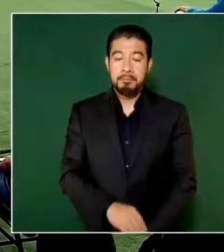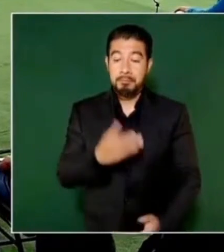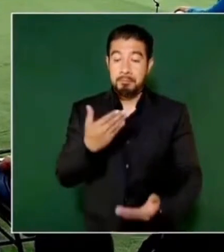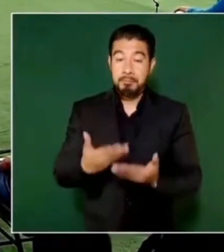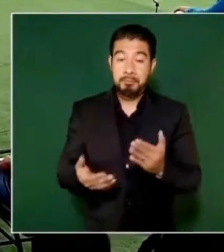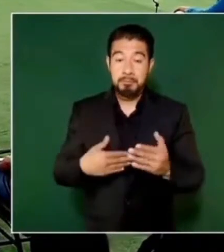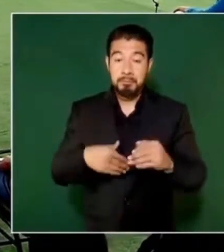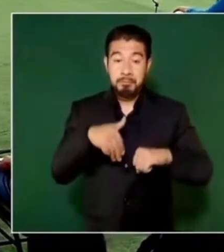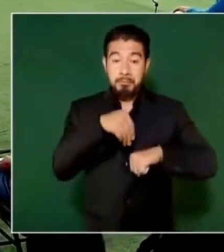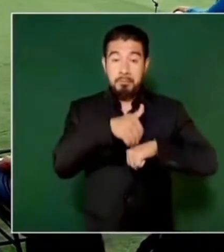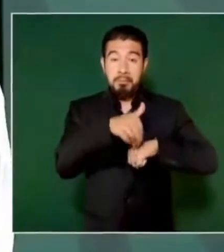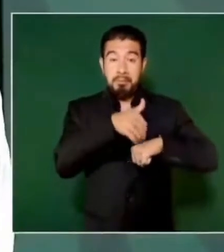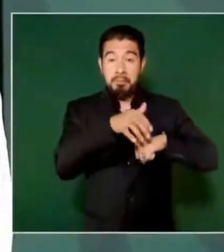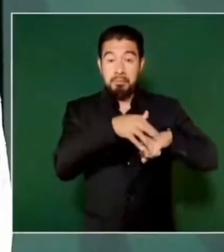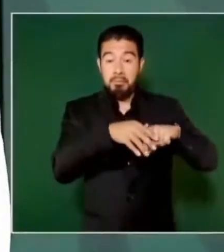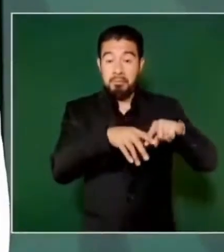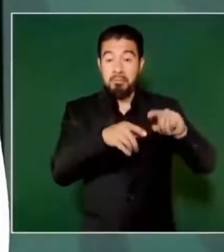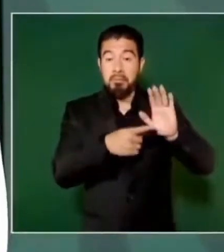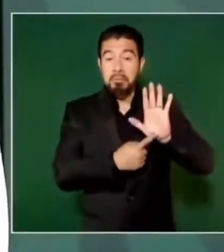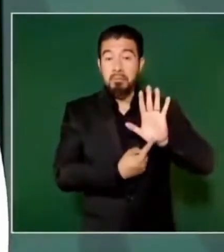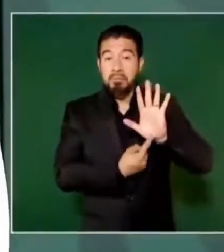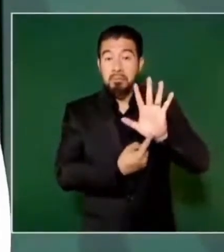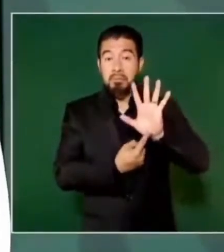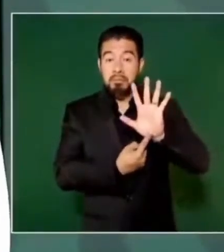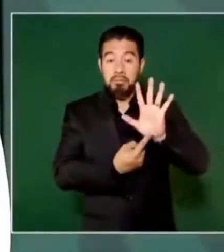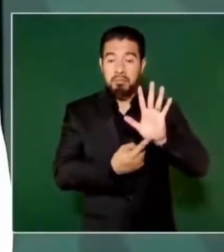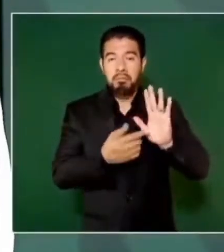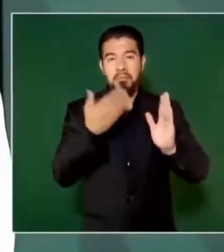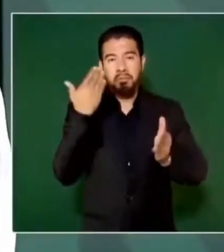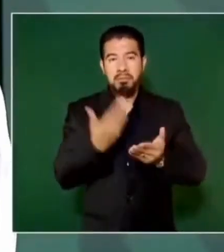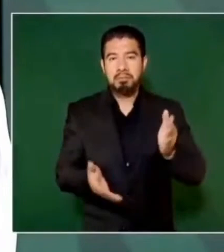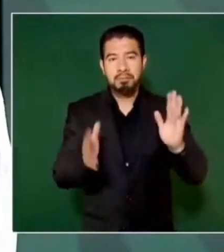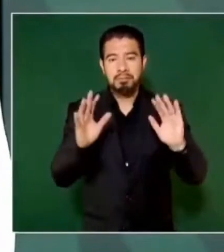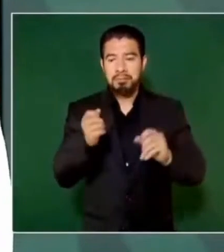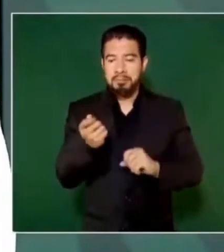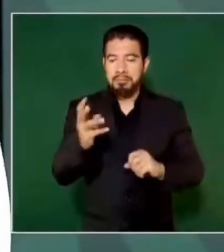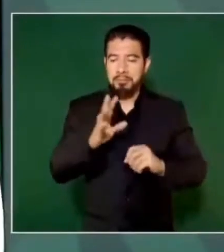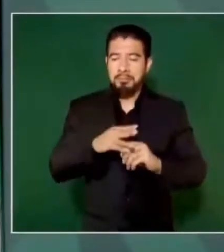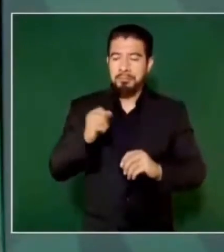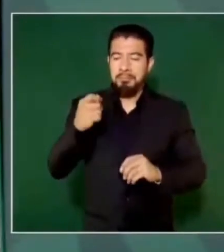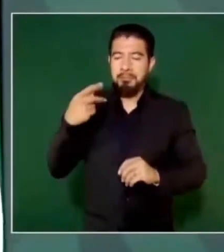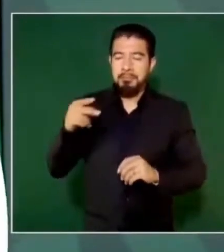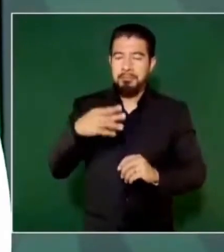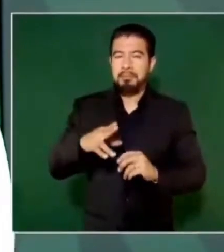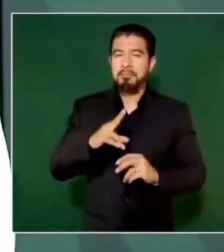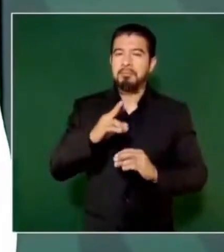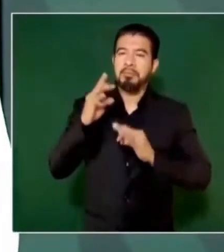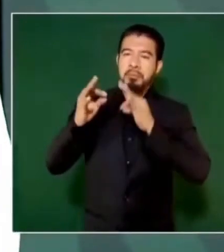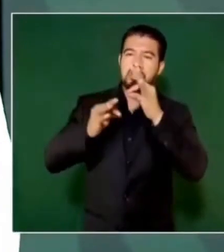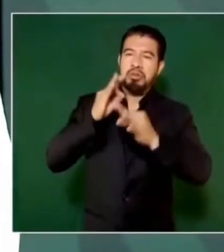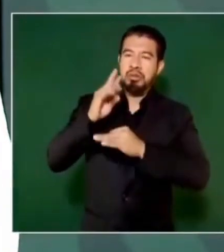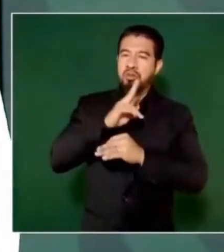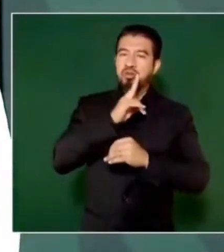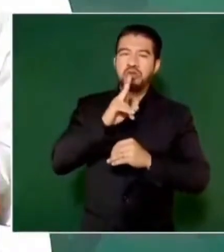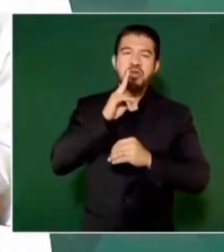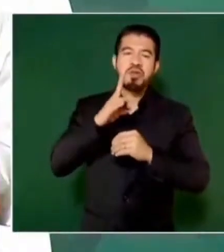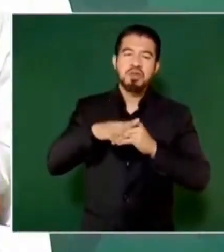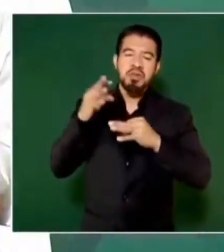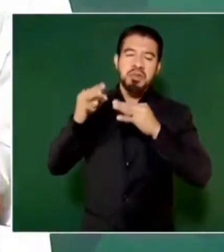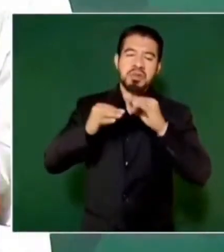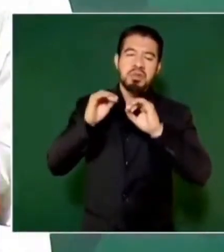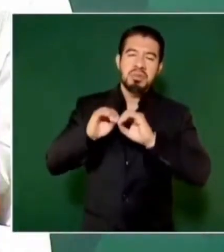Por eso ya no funcionan los publicistas. Parten de una